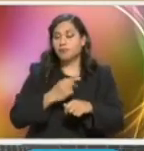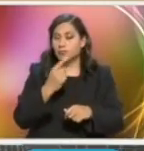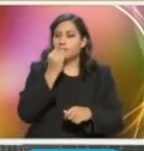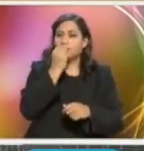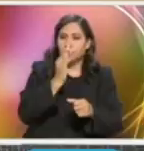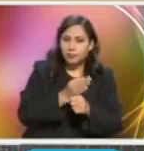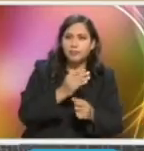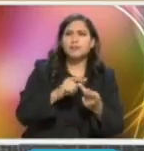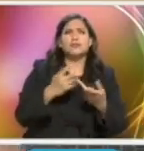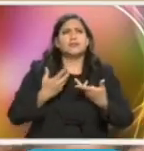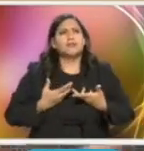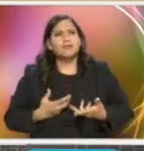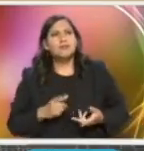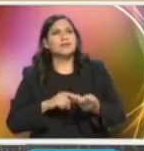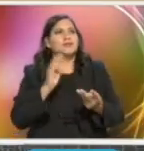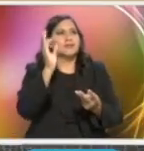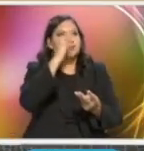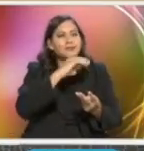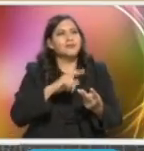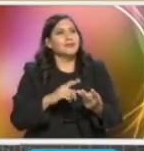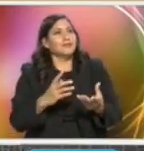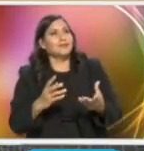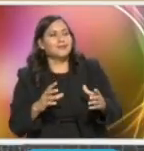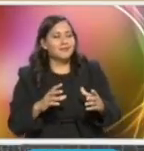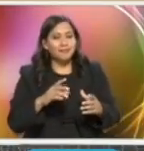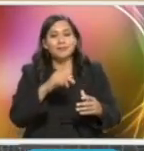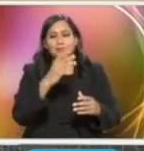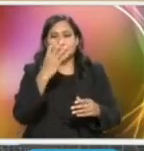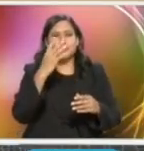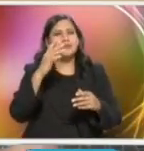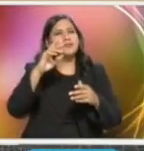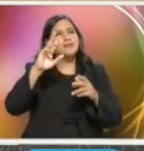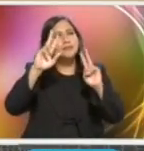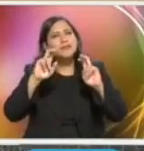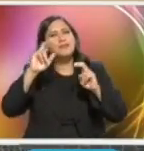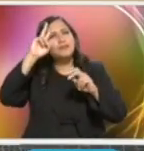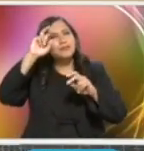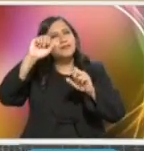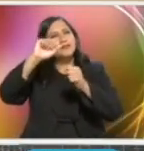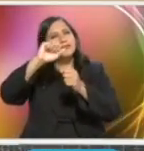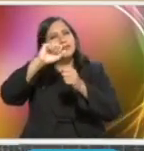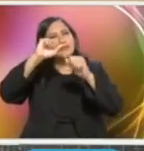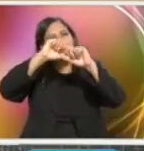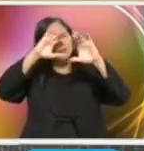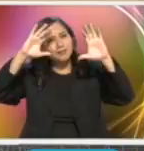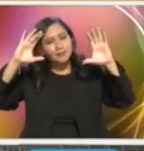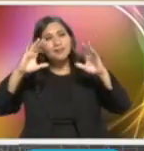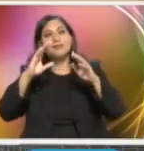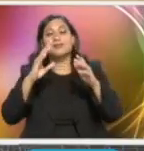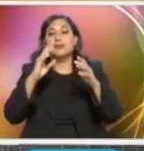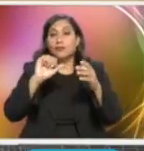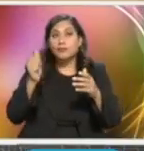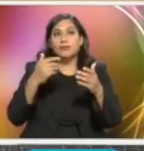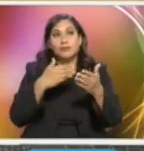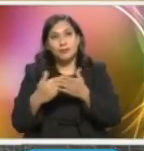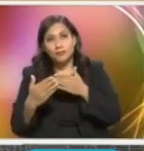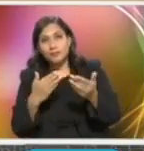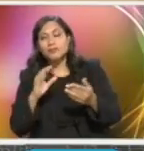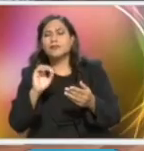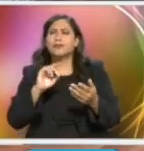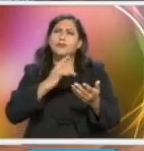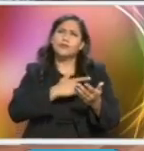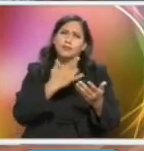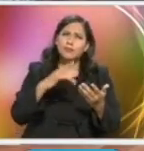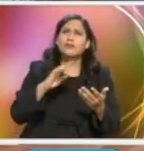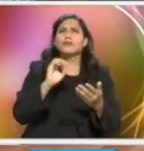comedia, drama, tragedia, farsa, está increíble. Hay cosas galácticas, hay cosas que son muy tecnológicas o muy románticas